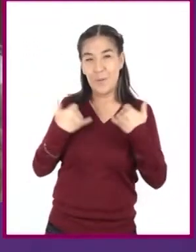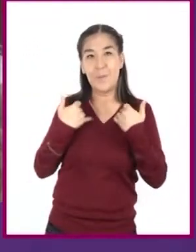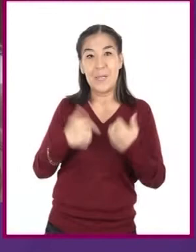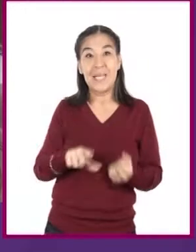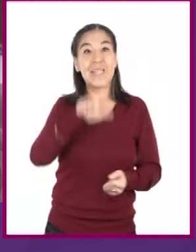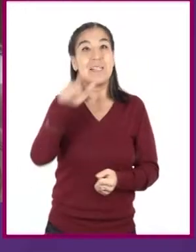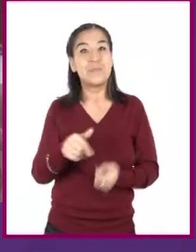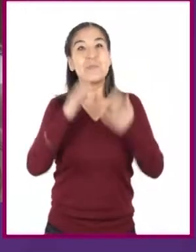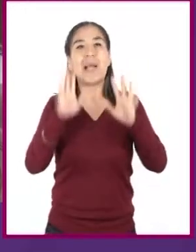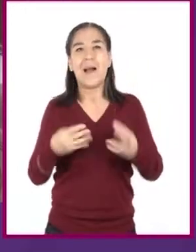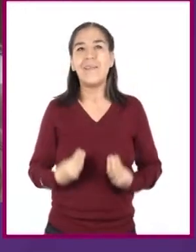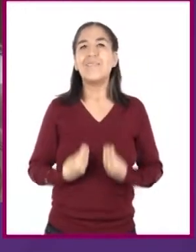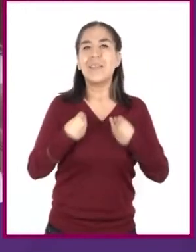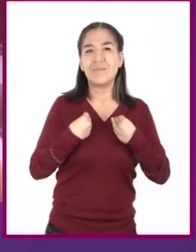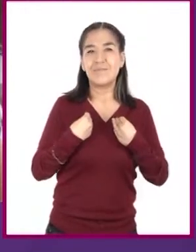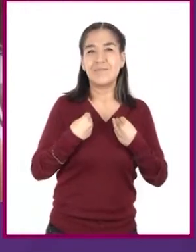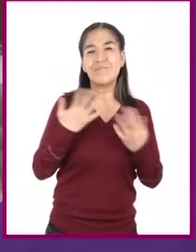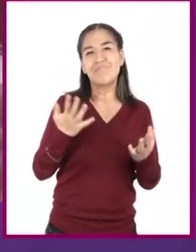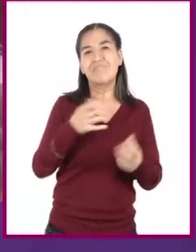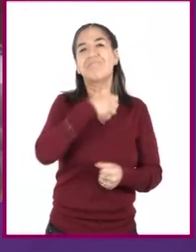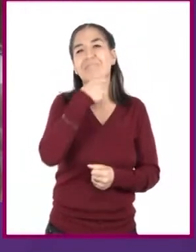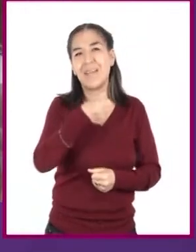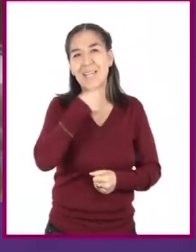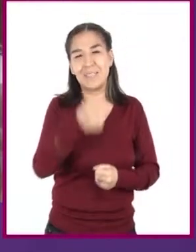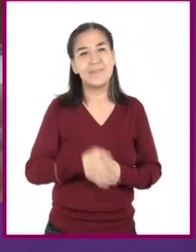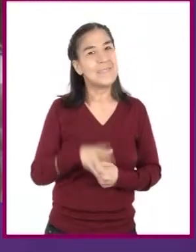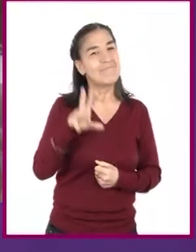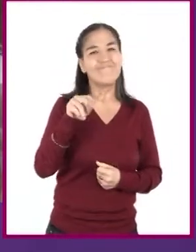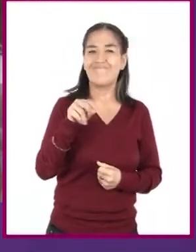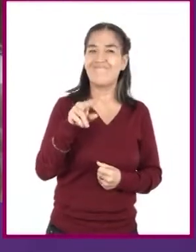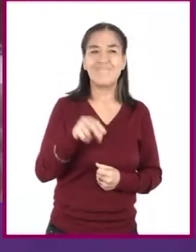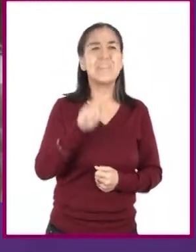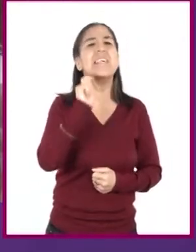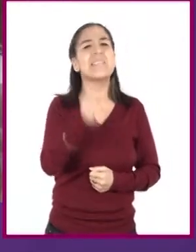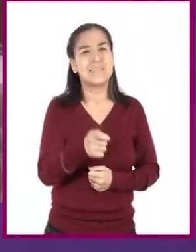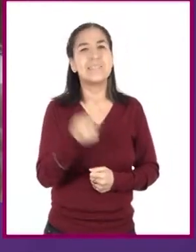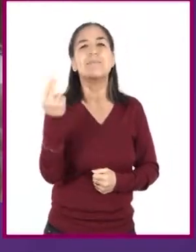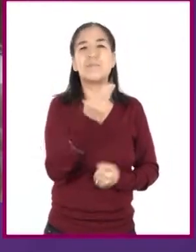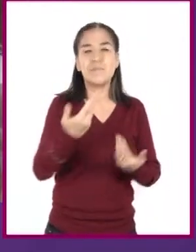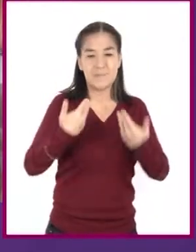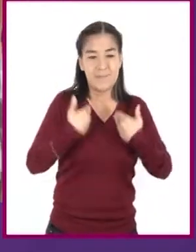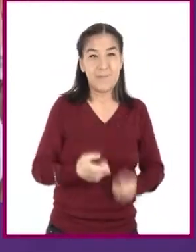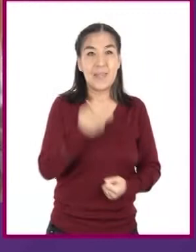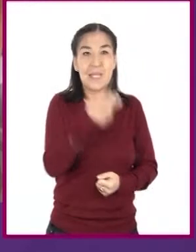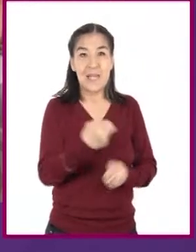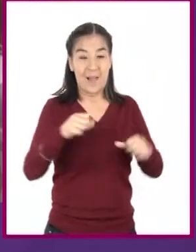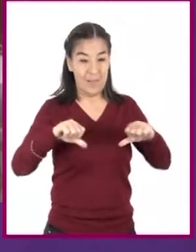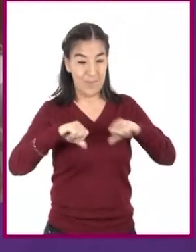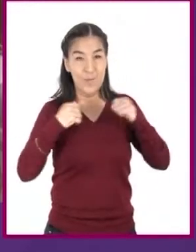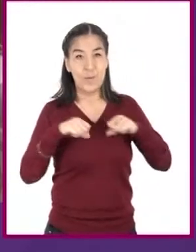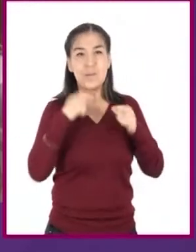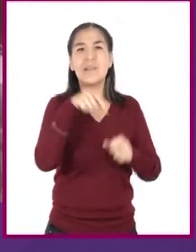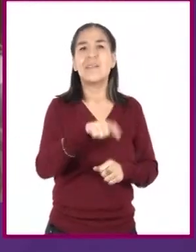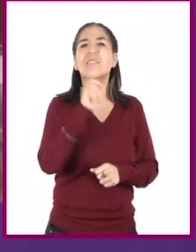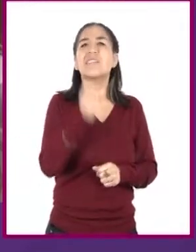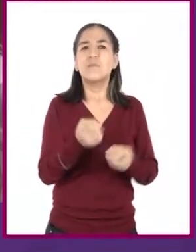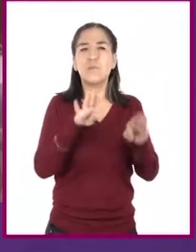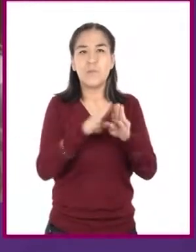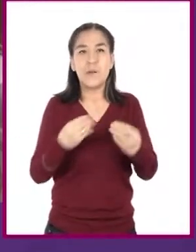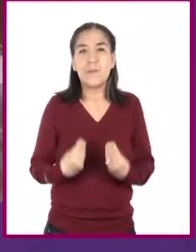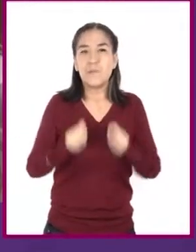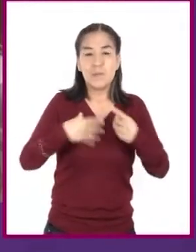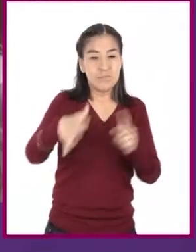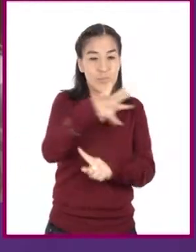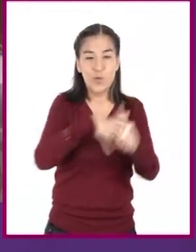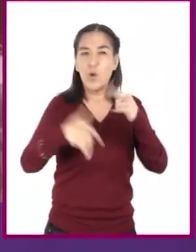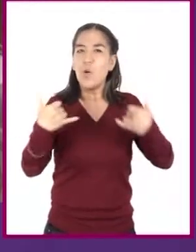algún momento de la vida seremos viejos. No, necesitamos entender que este periodo de la vida, la condición juvenil,